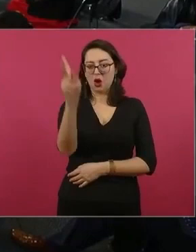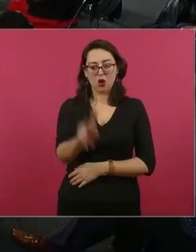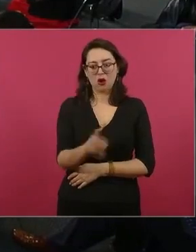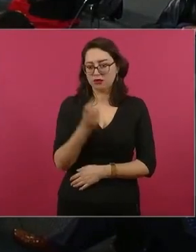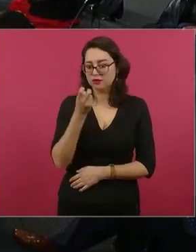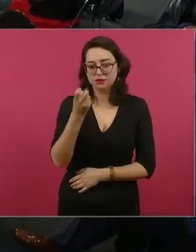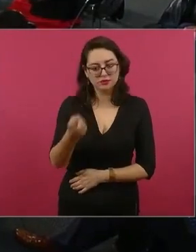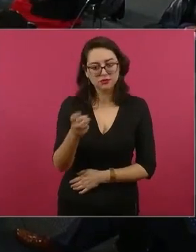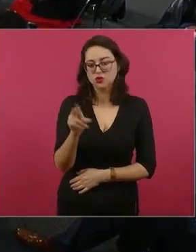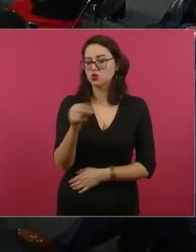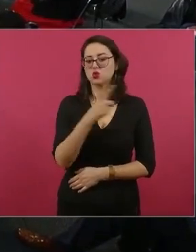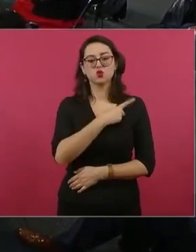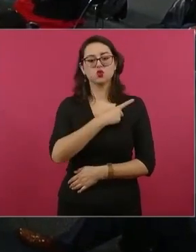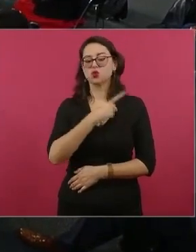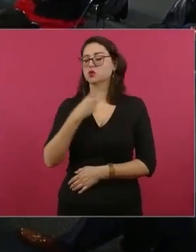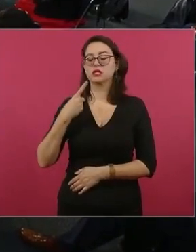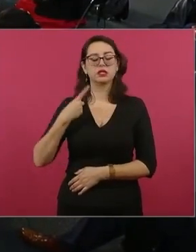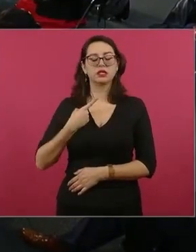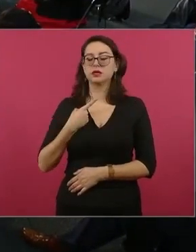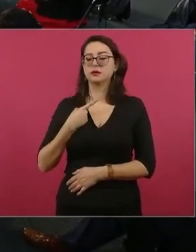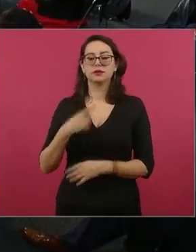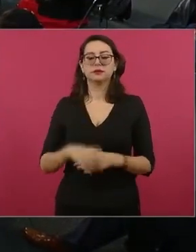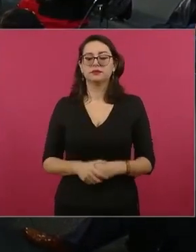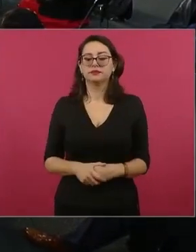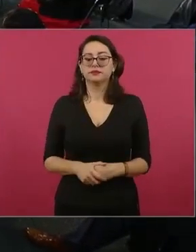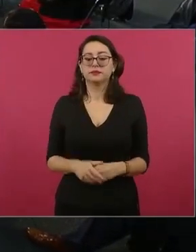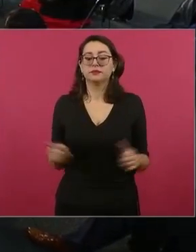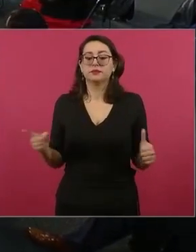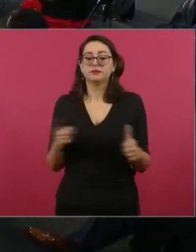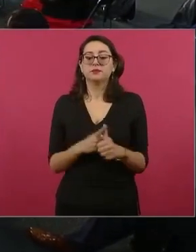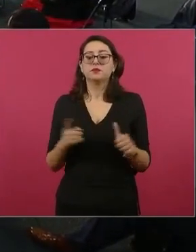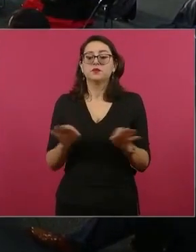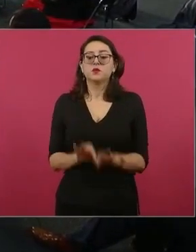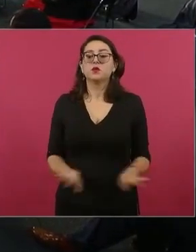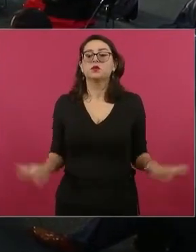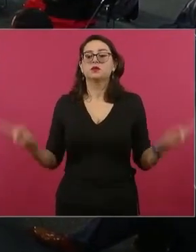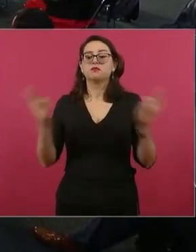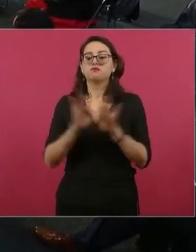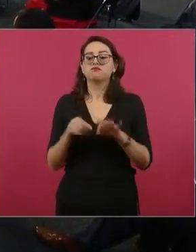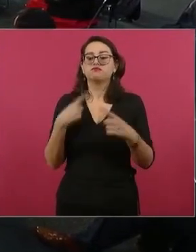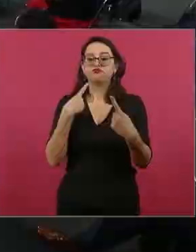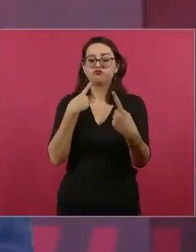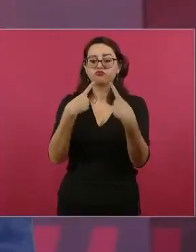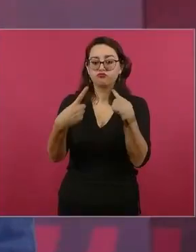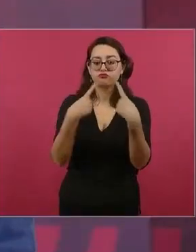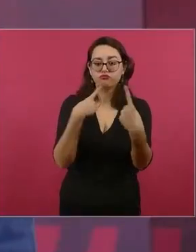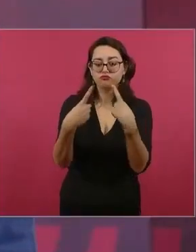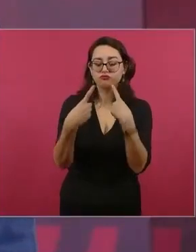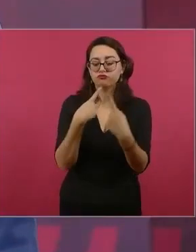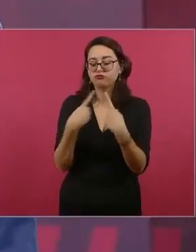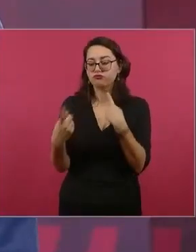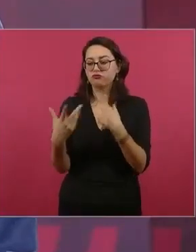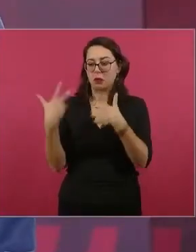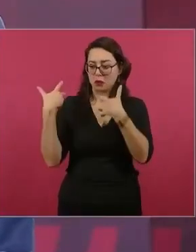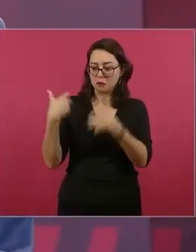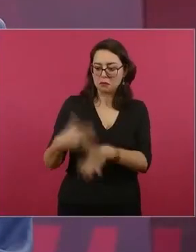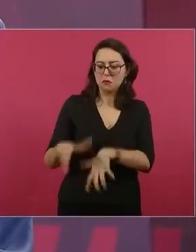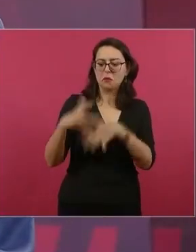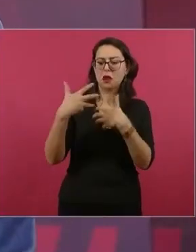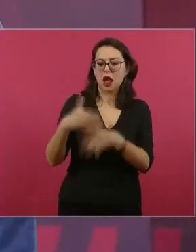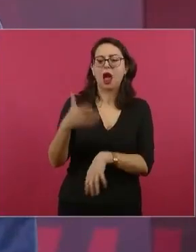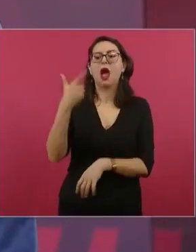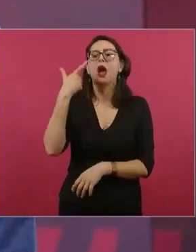gobernar como lo mencionó roseles dialogar si traen una demanda justa claro